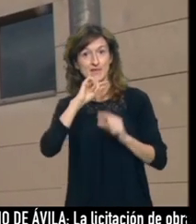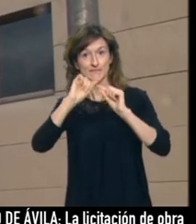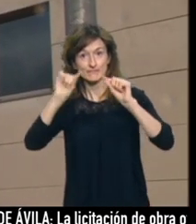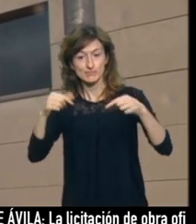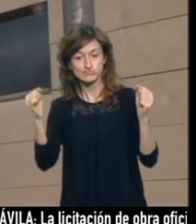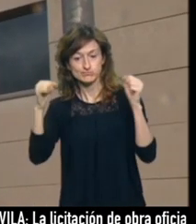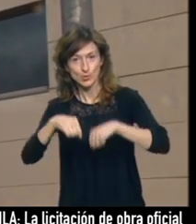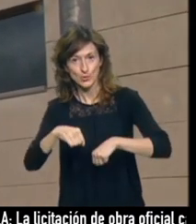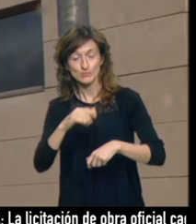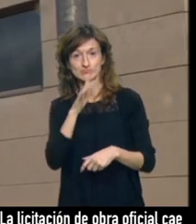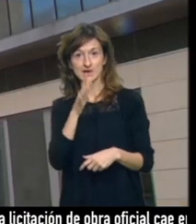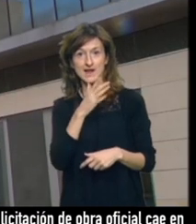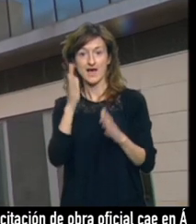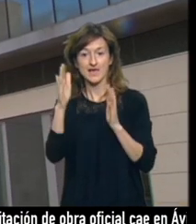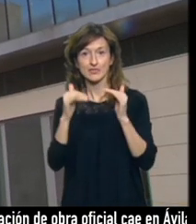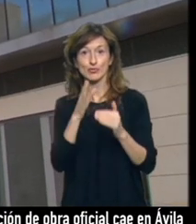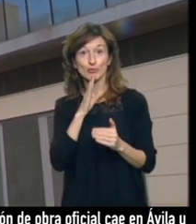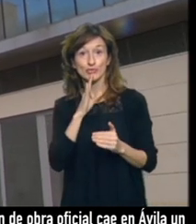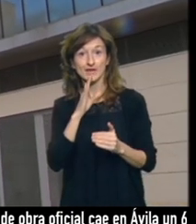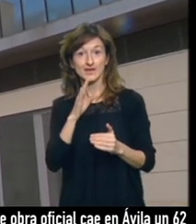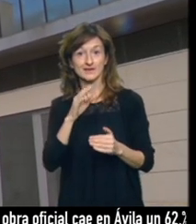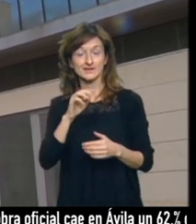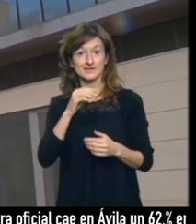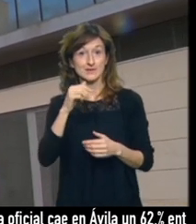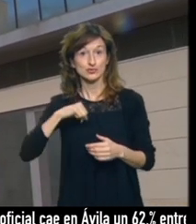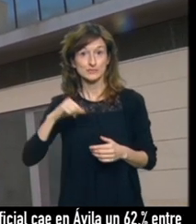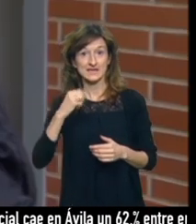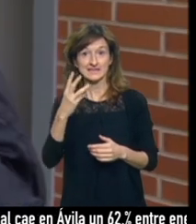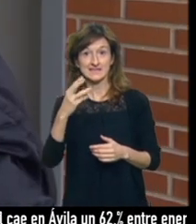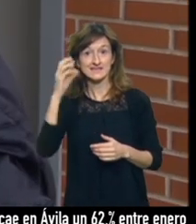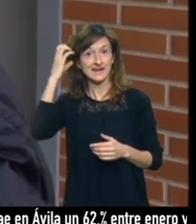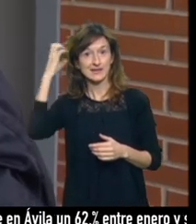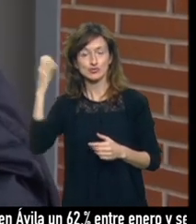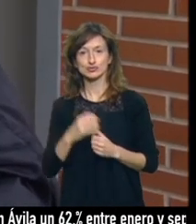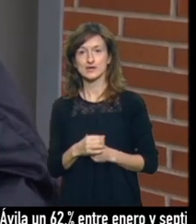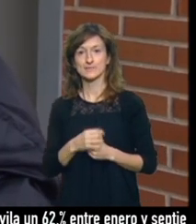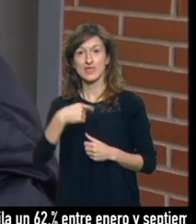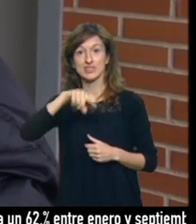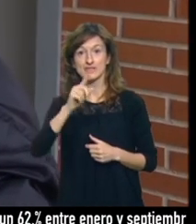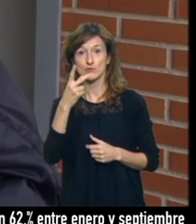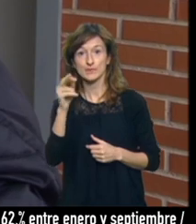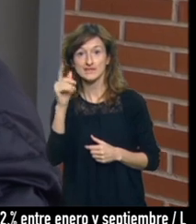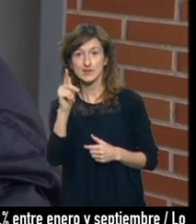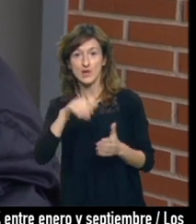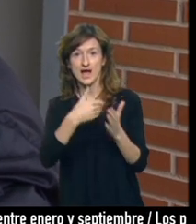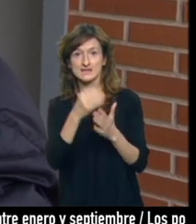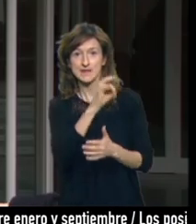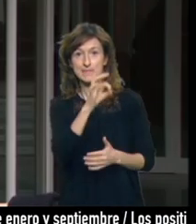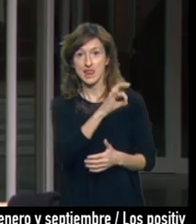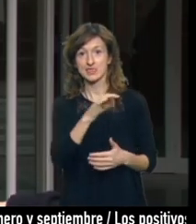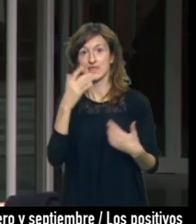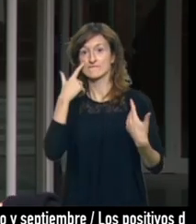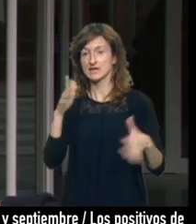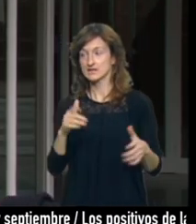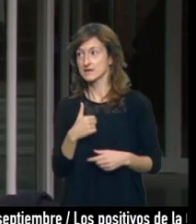del convenio para poder ser atendidos en el Tres Mares de Reynosa. Pues tengo 120 kilómetros a Palencia, imagínese.